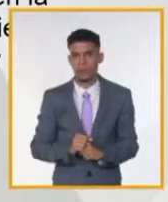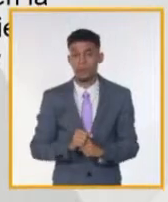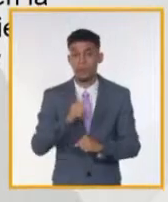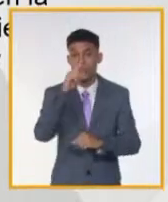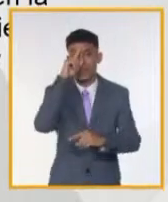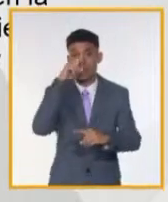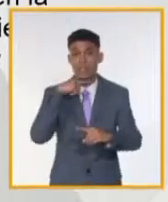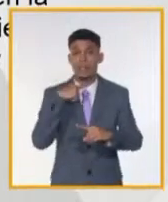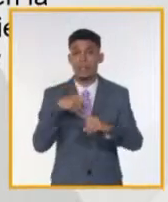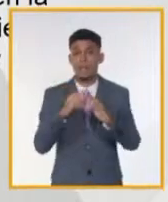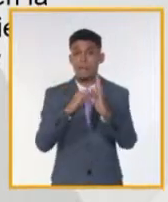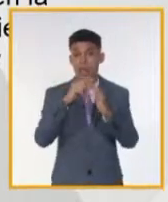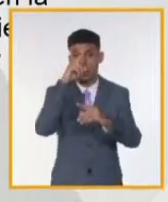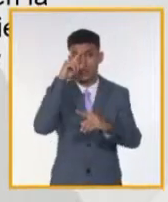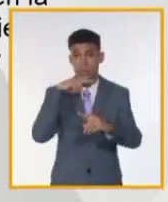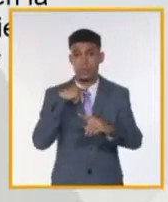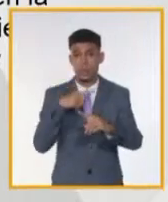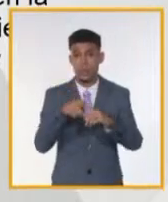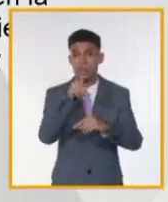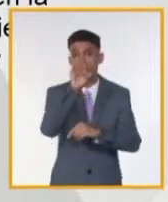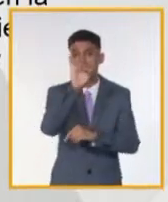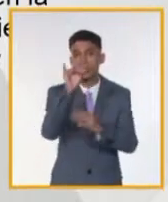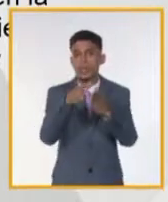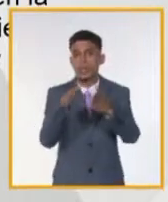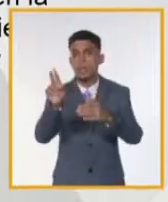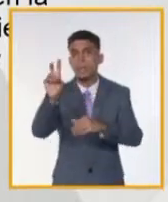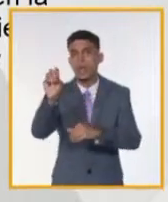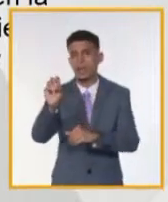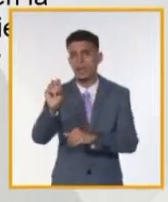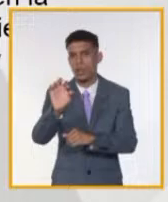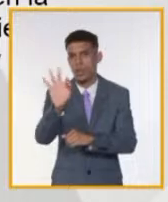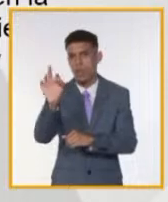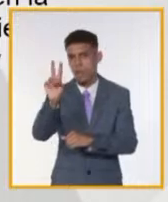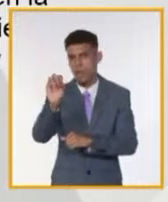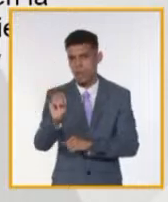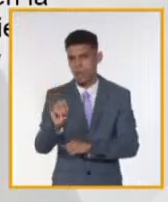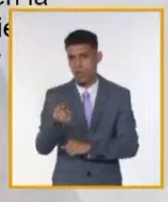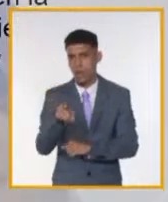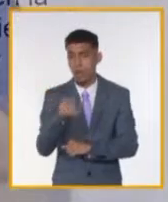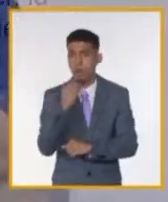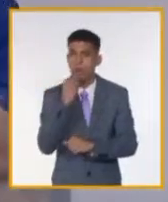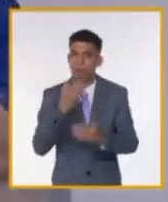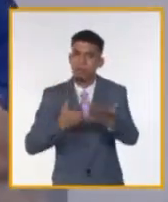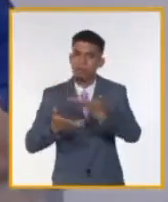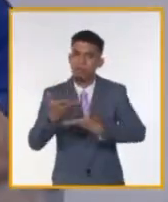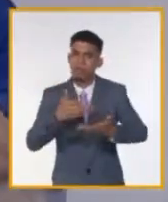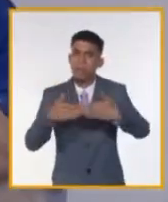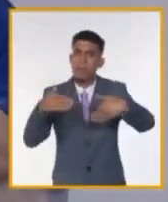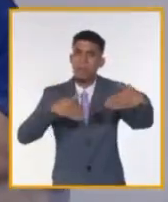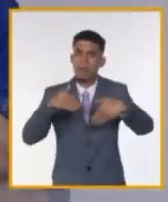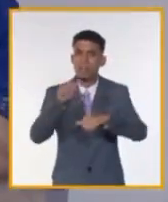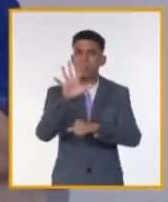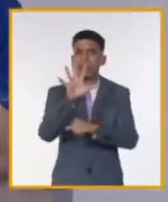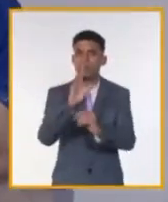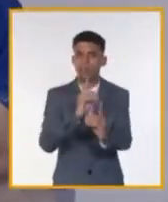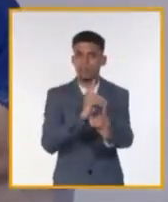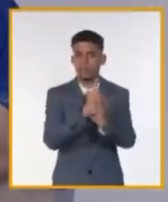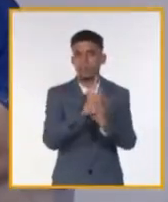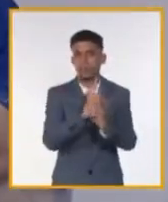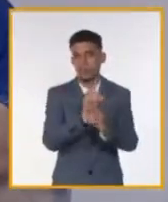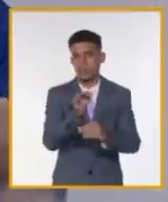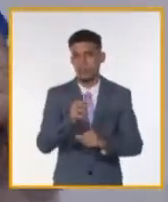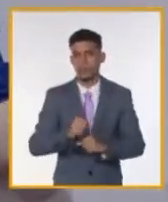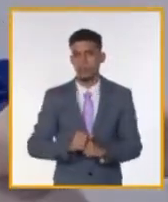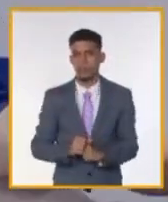ese evento. Del 17 al 20 de septiembre tendríamos la oportunidad de poder estar participando en su quinta edición en este